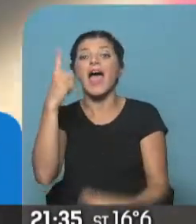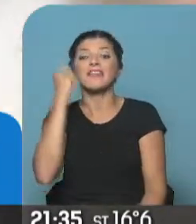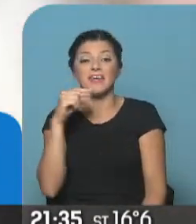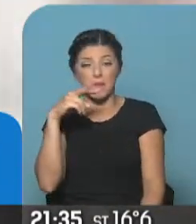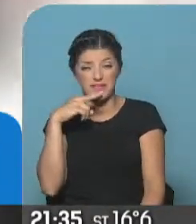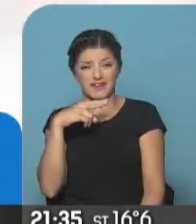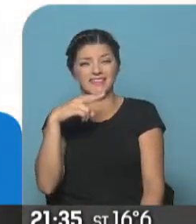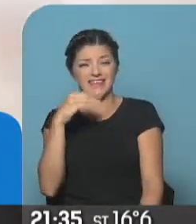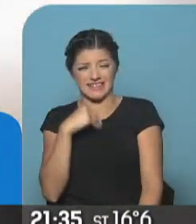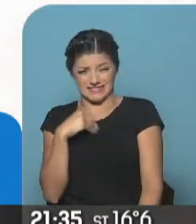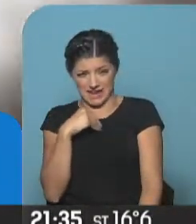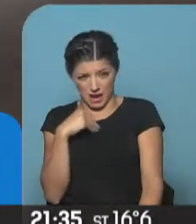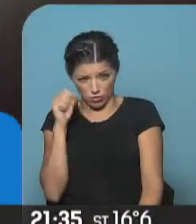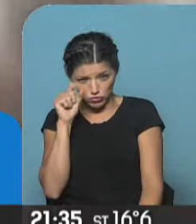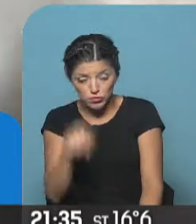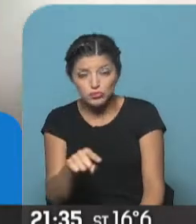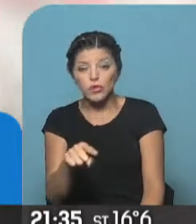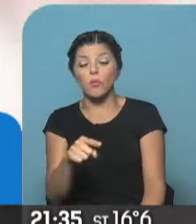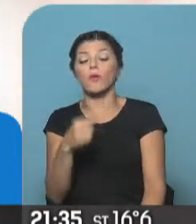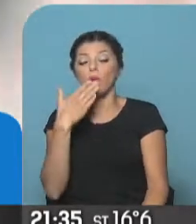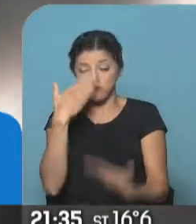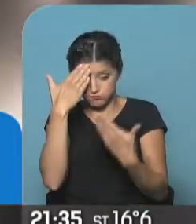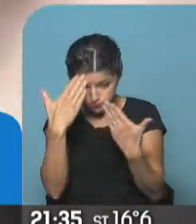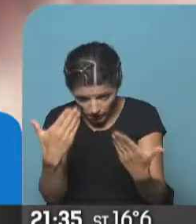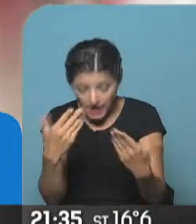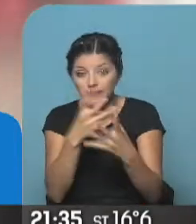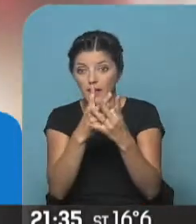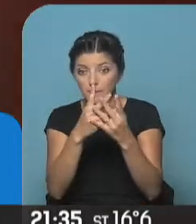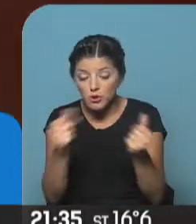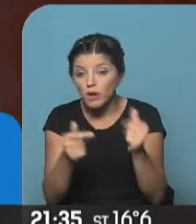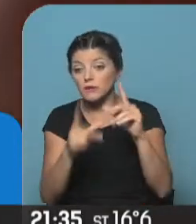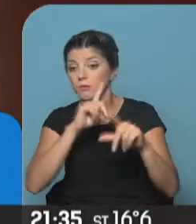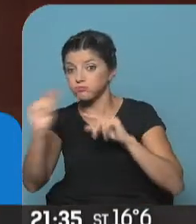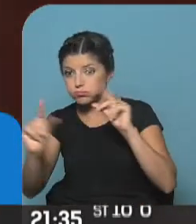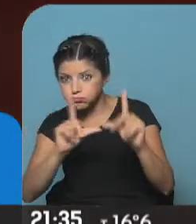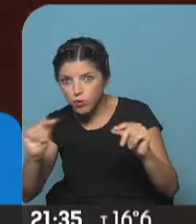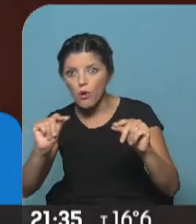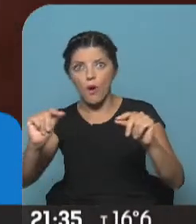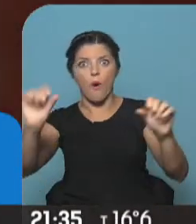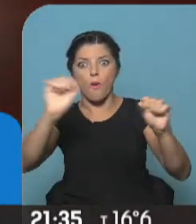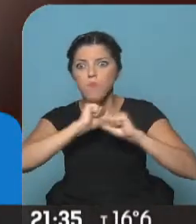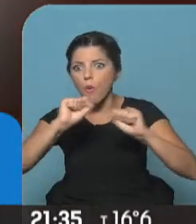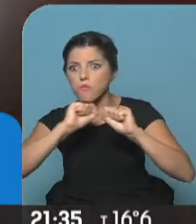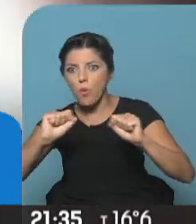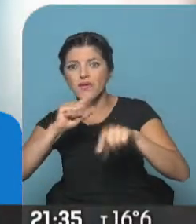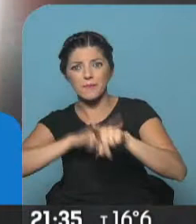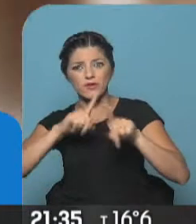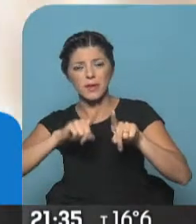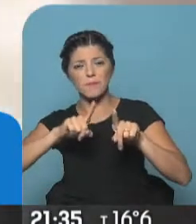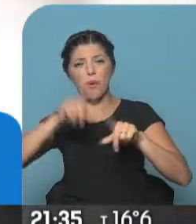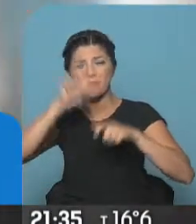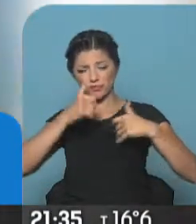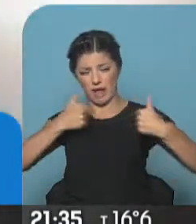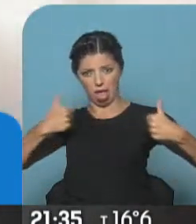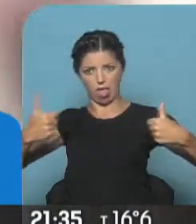musulmanes. Después de las explosiones, los mismos hombres que habían puesto las bombas comenzaron a disparar contra los fieles que